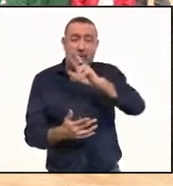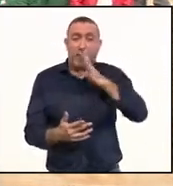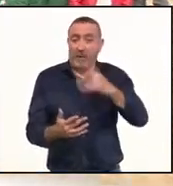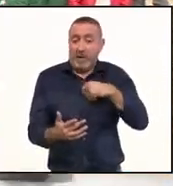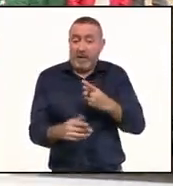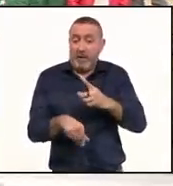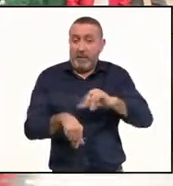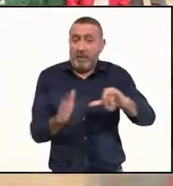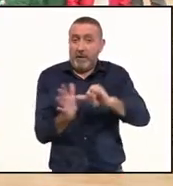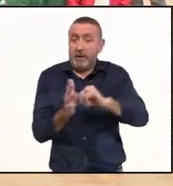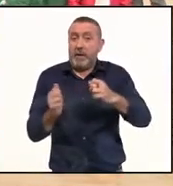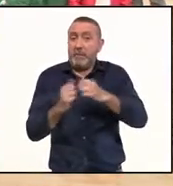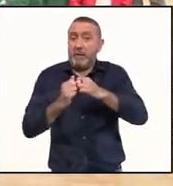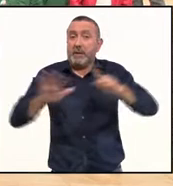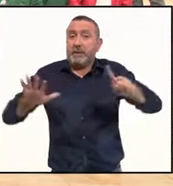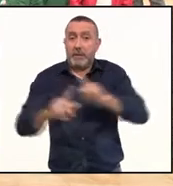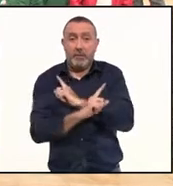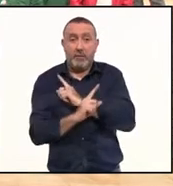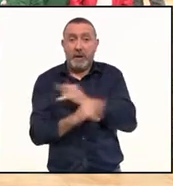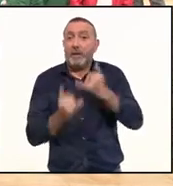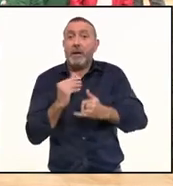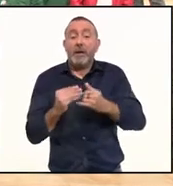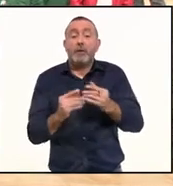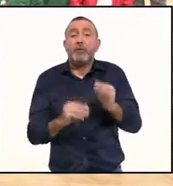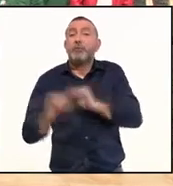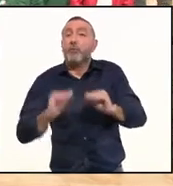26 y no habrá pasado nada